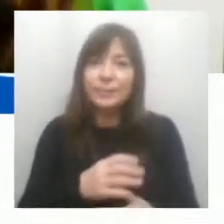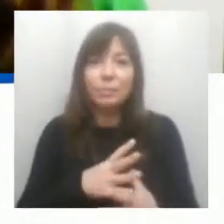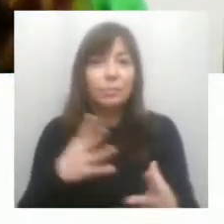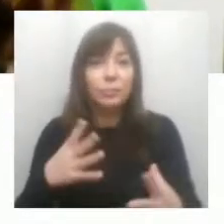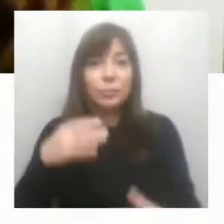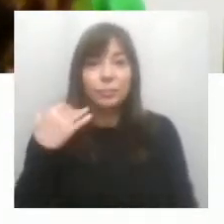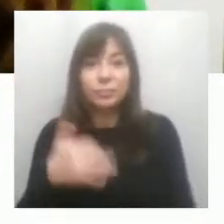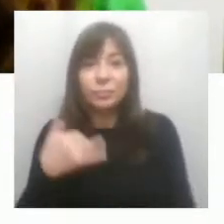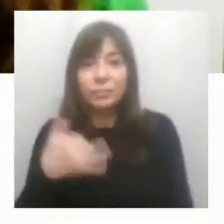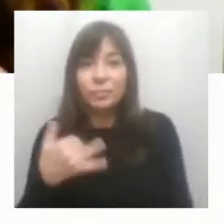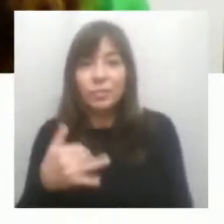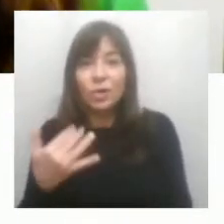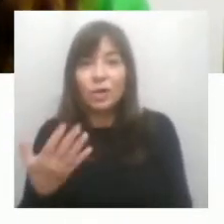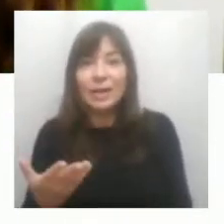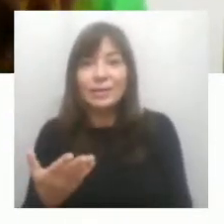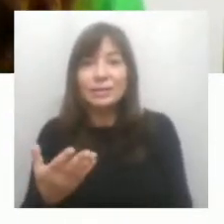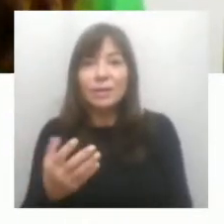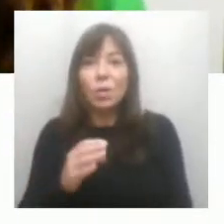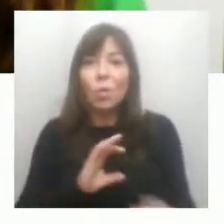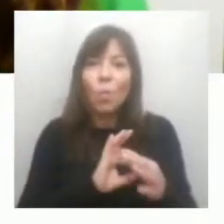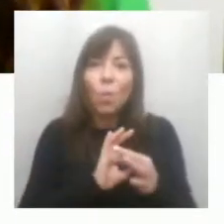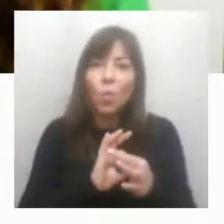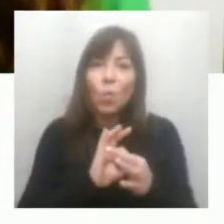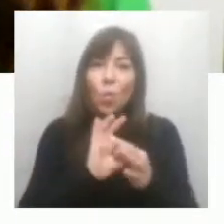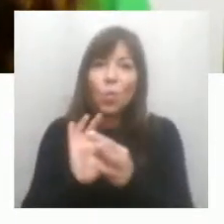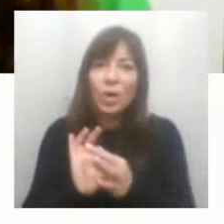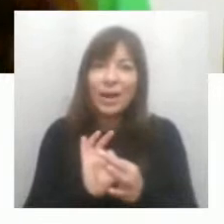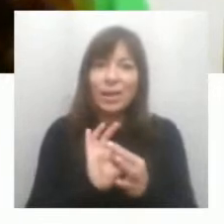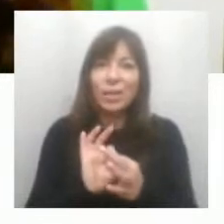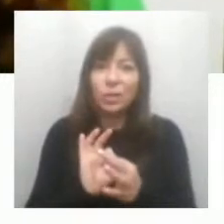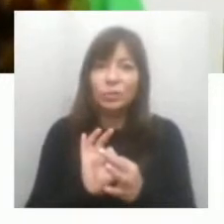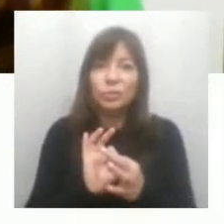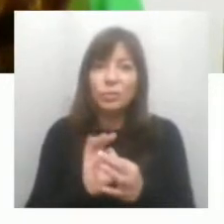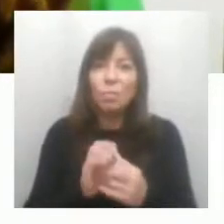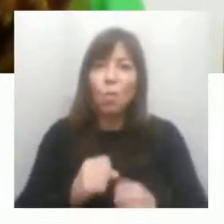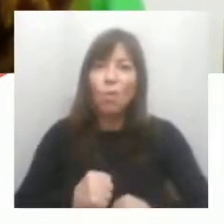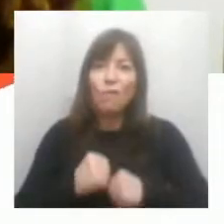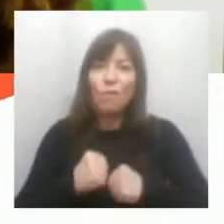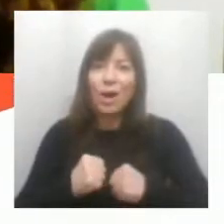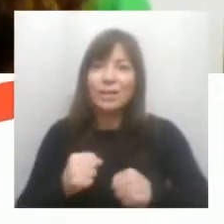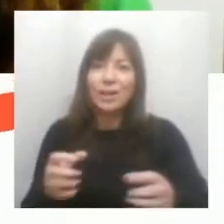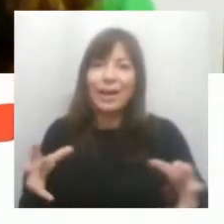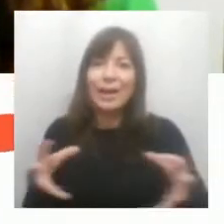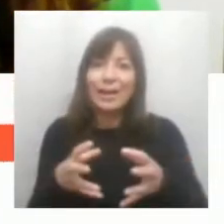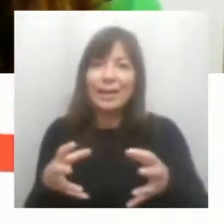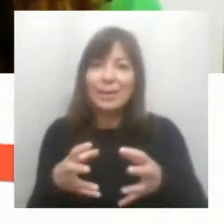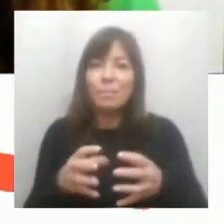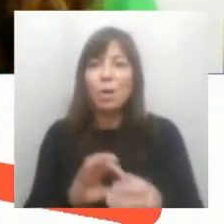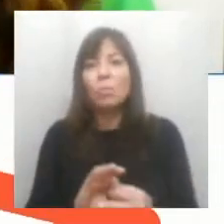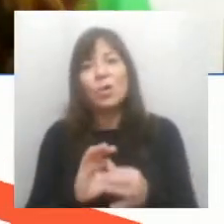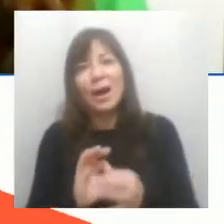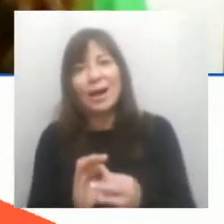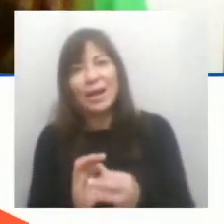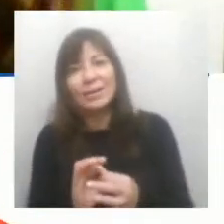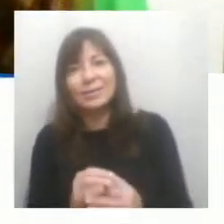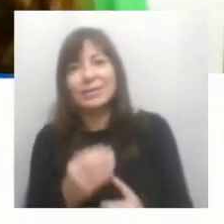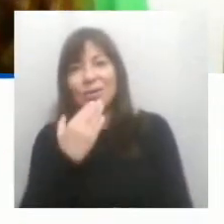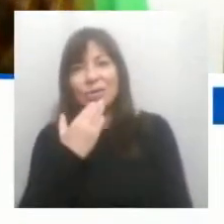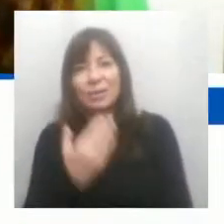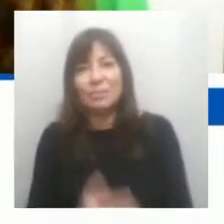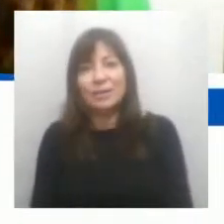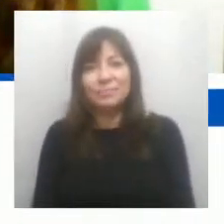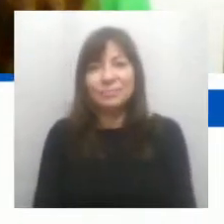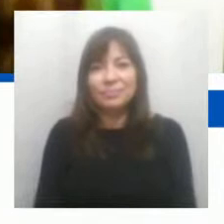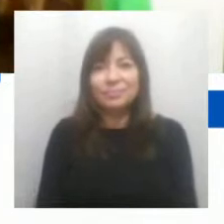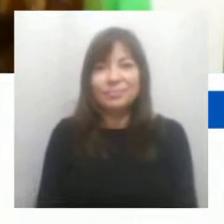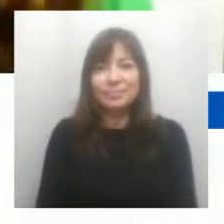pero que nos ha unido, nos está haciendo muy fuertes como equipo MIM, y estamos muy agradecidos también de eso. Así que